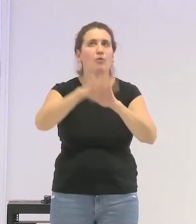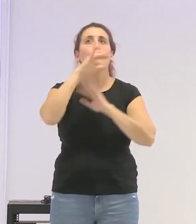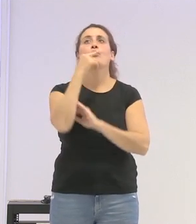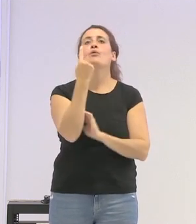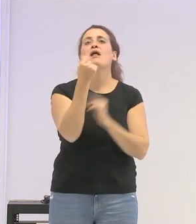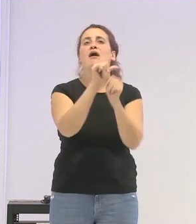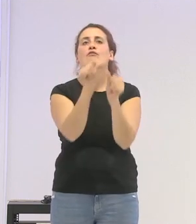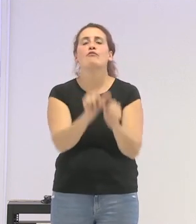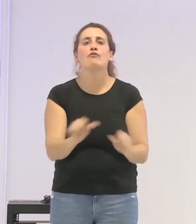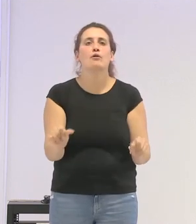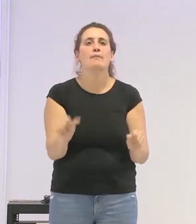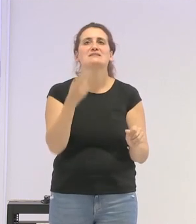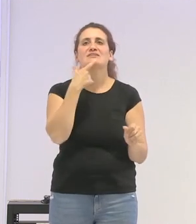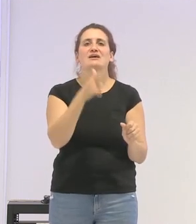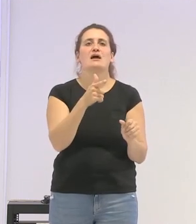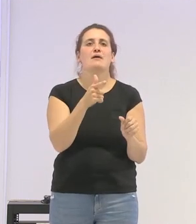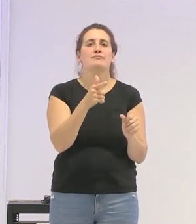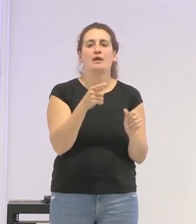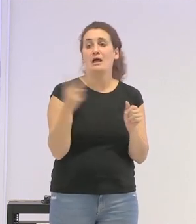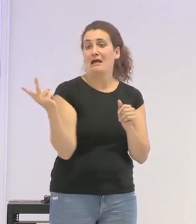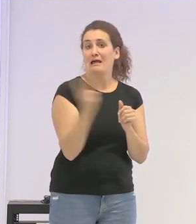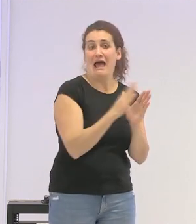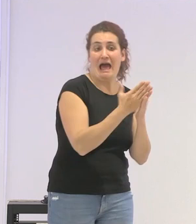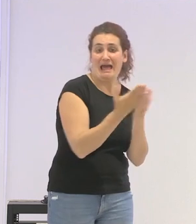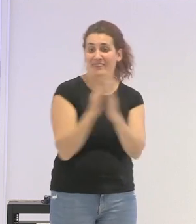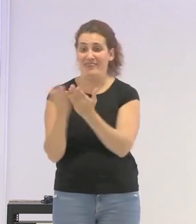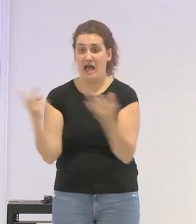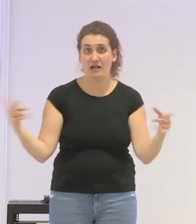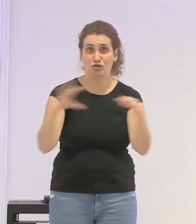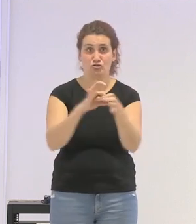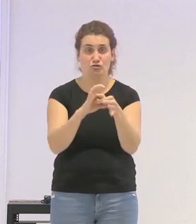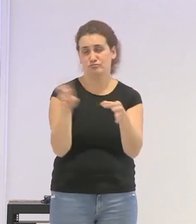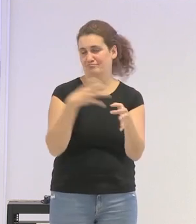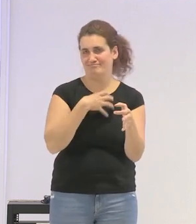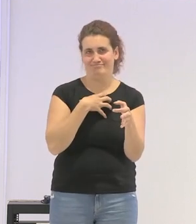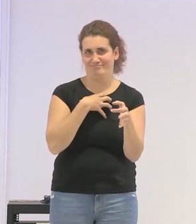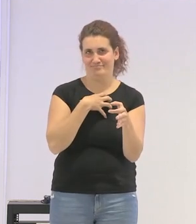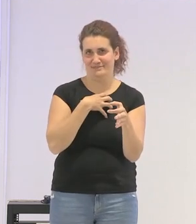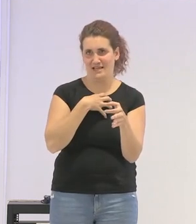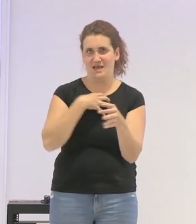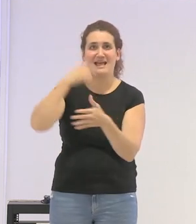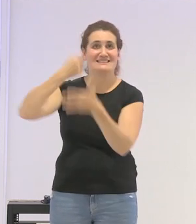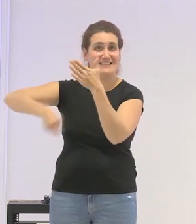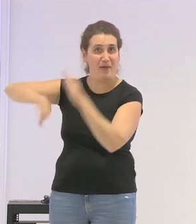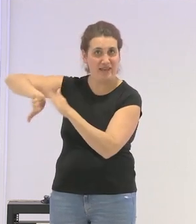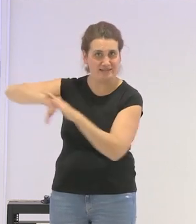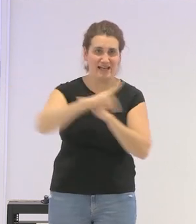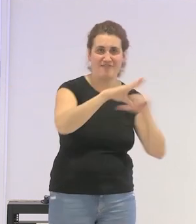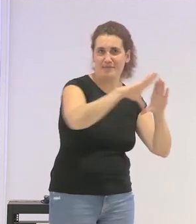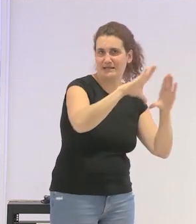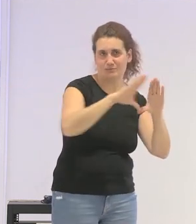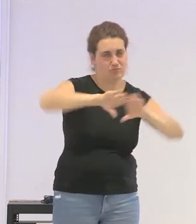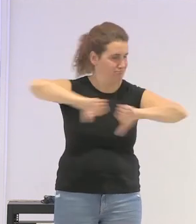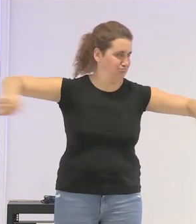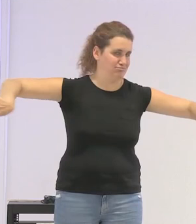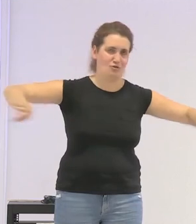no puedes compartir agenda con la extrema derecha, no puedes compartir argumentos, ¿no? Entonces, bueno, uno de los elementos es